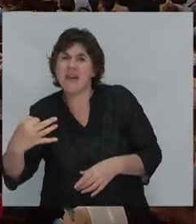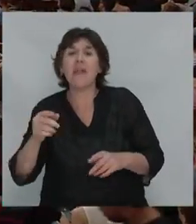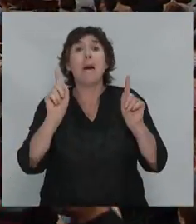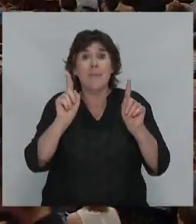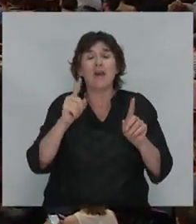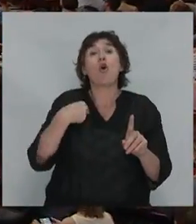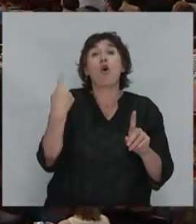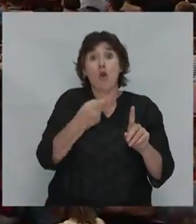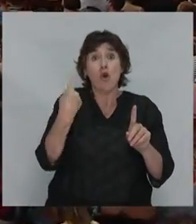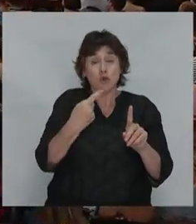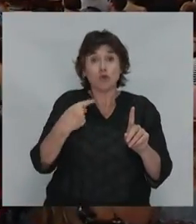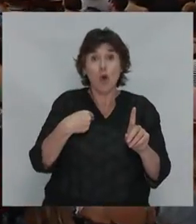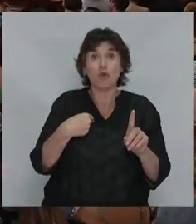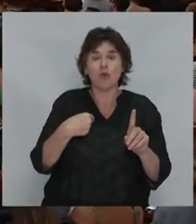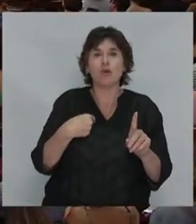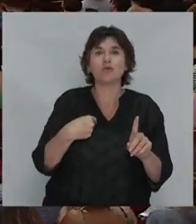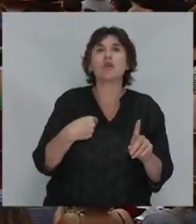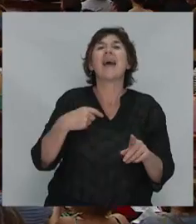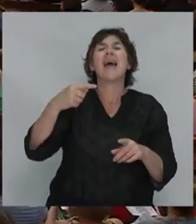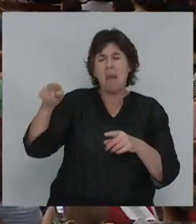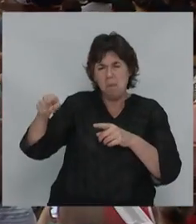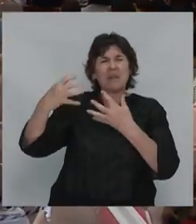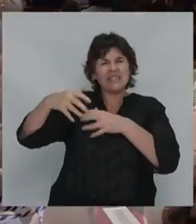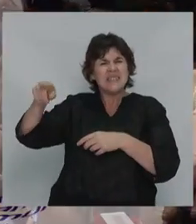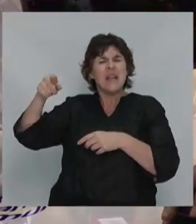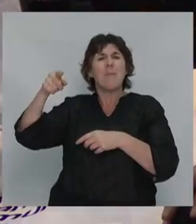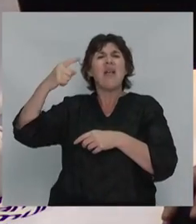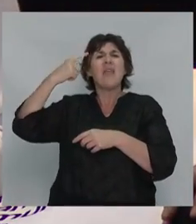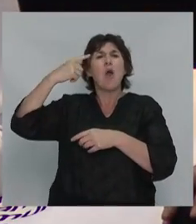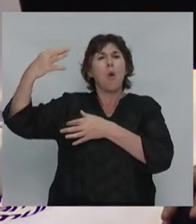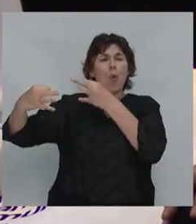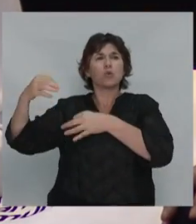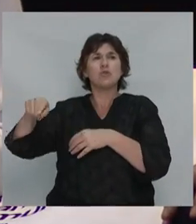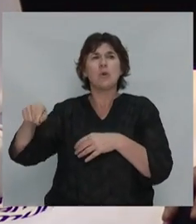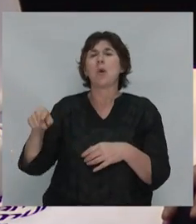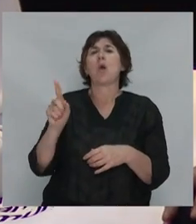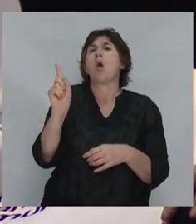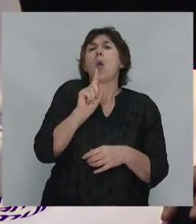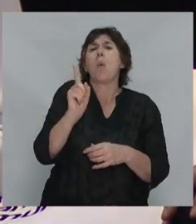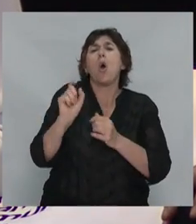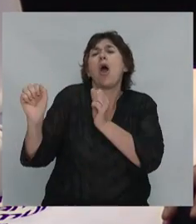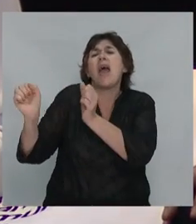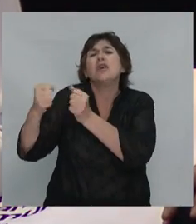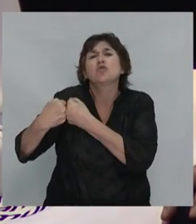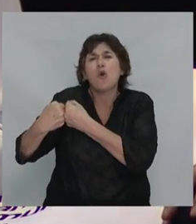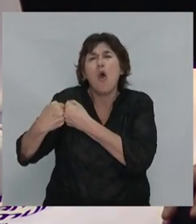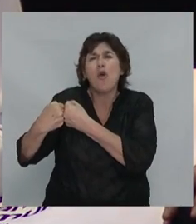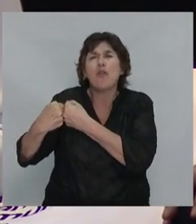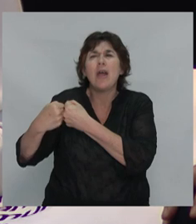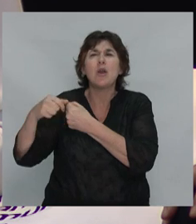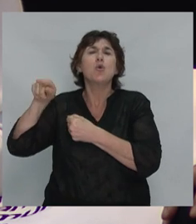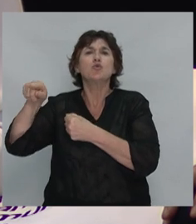porque ellos incluso en el sistema de justicia no enmascaran no esconden sus reales